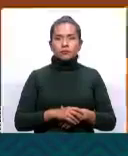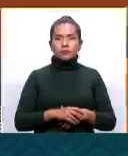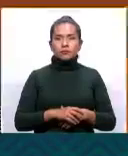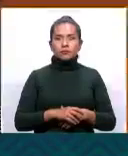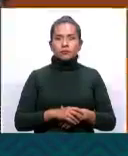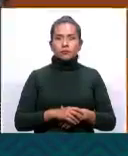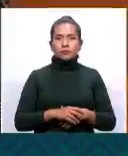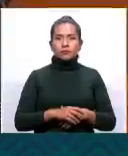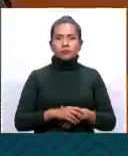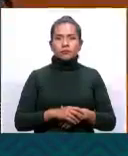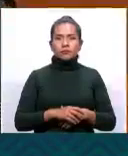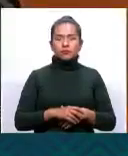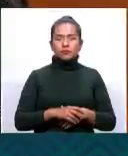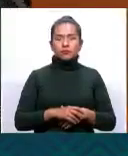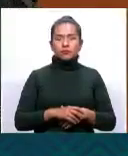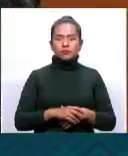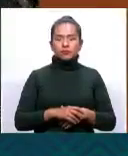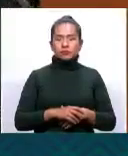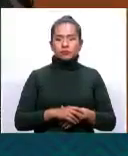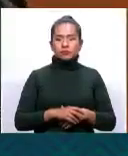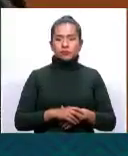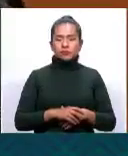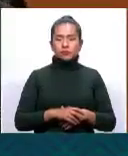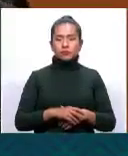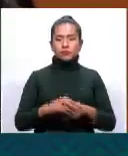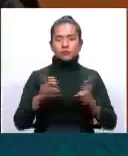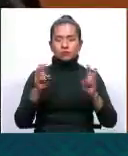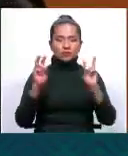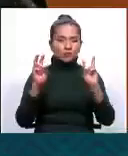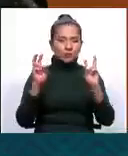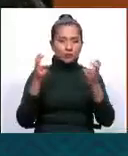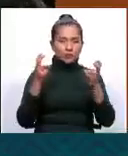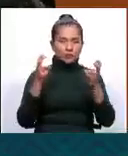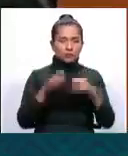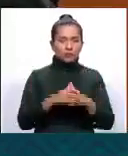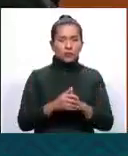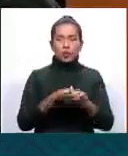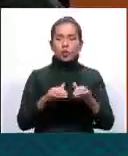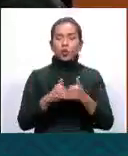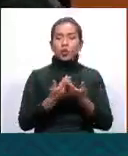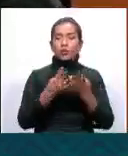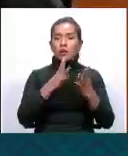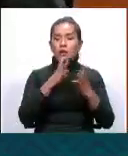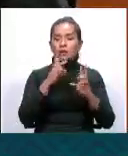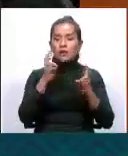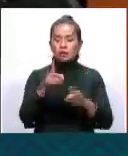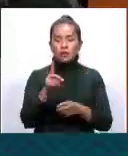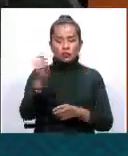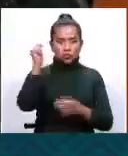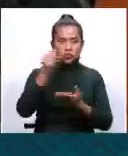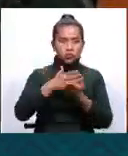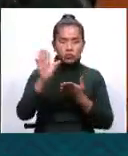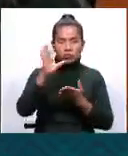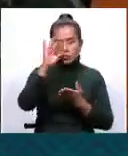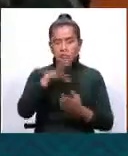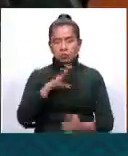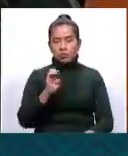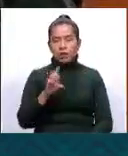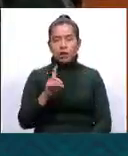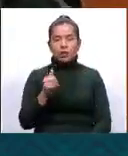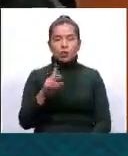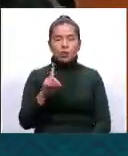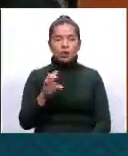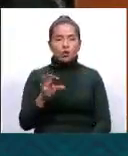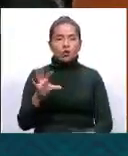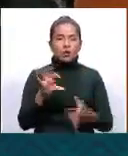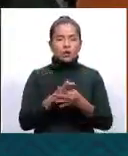del ampliado de paz que se ha registrado, Diego Morales, sobre la destitución de Eduardo del Castillo e Iván Liva? Y por otro